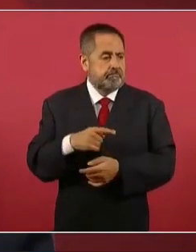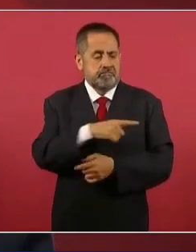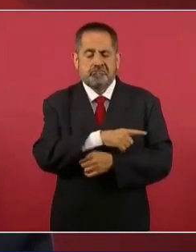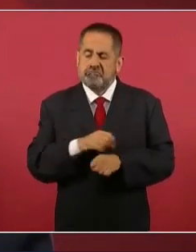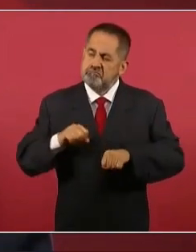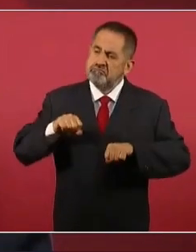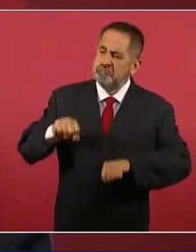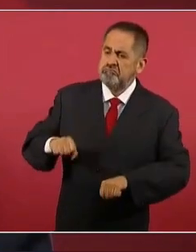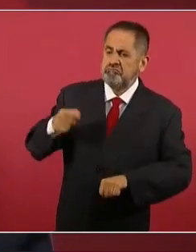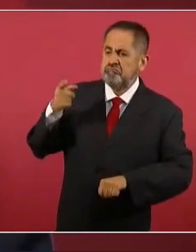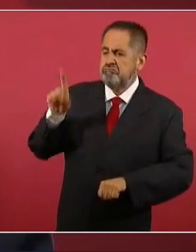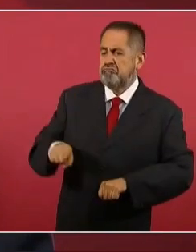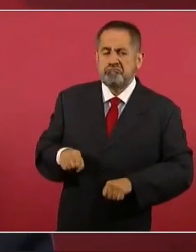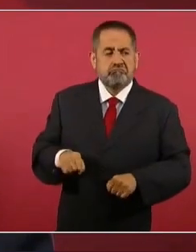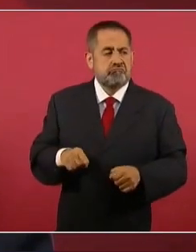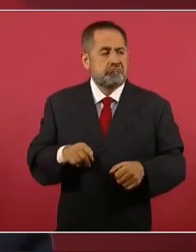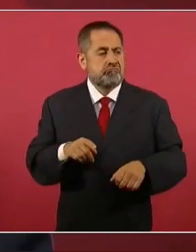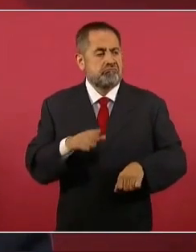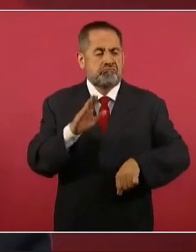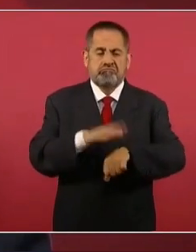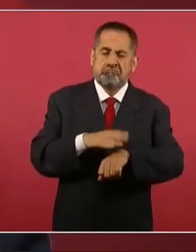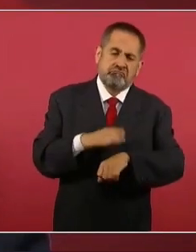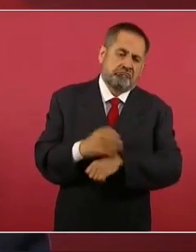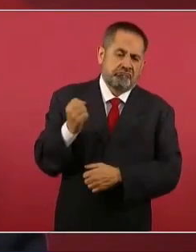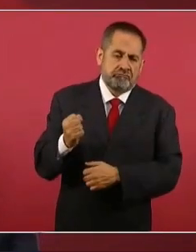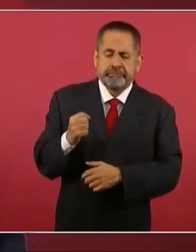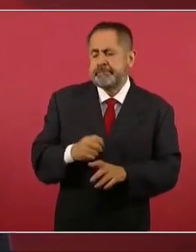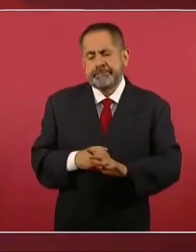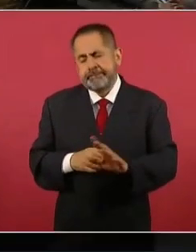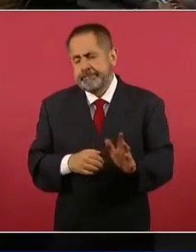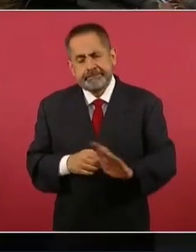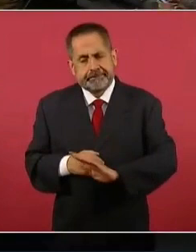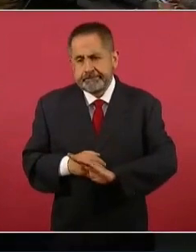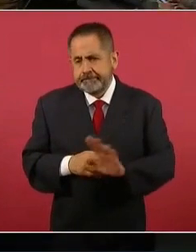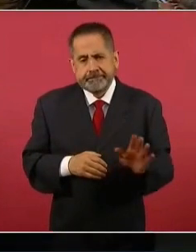autoritarismo, de